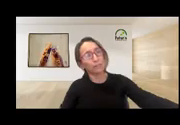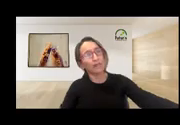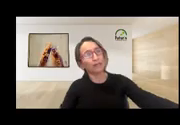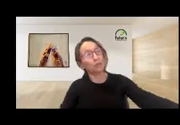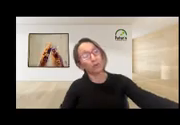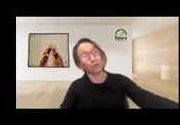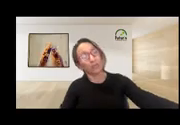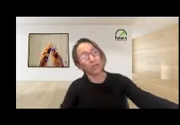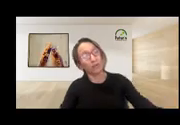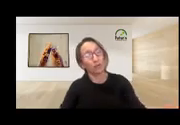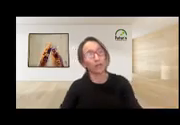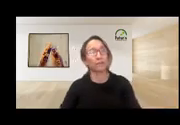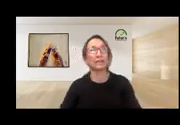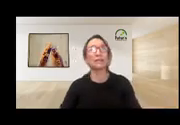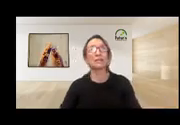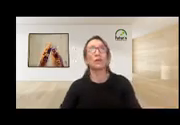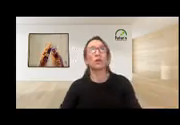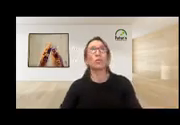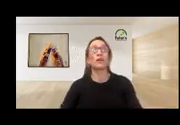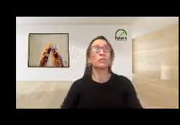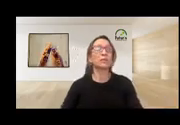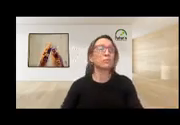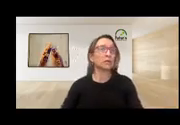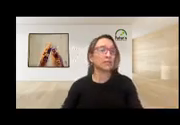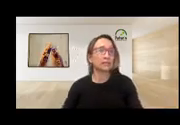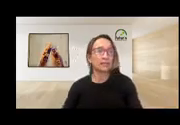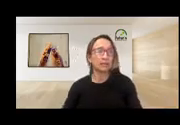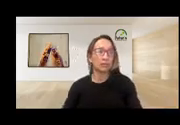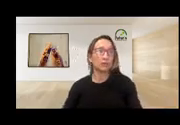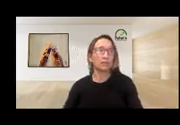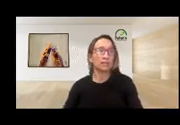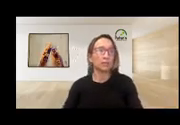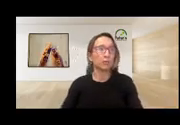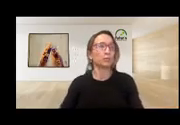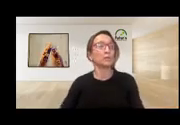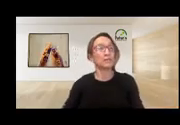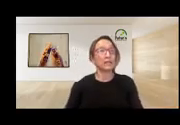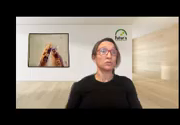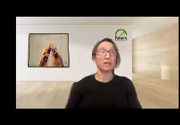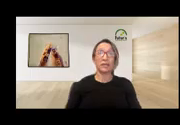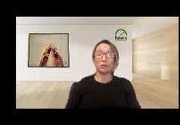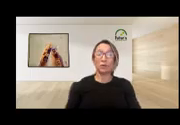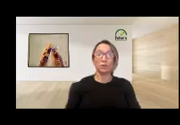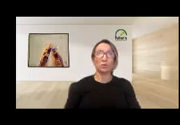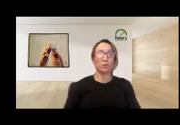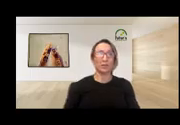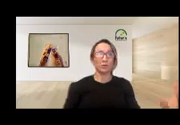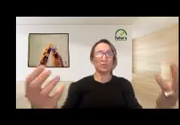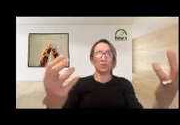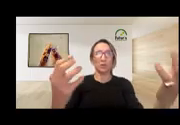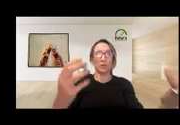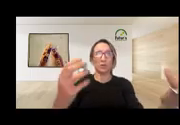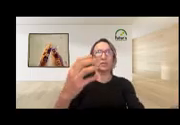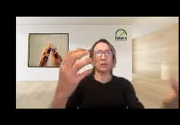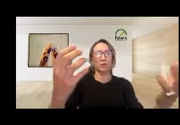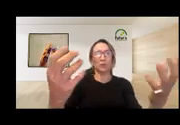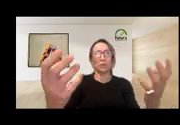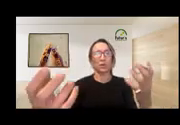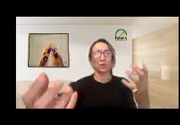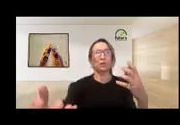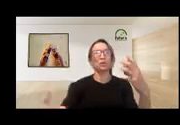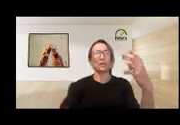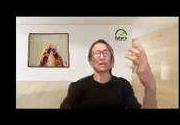Joana Méndez, o me contaba a mí Joana Méndez, un aporte importantísimo desde el punto de vista de los arqueólogos, ¿verdad? Entonces,